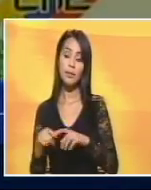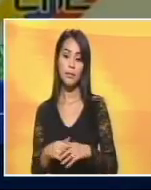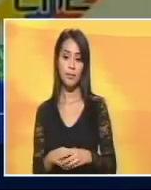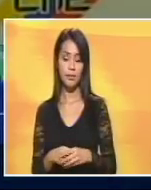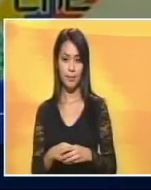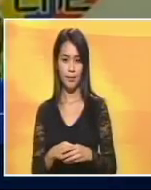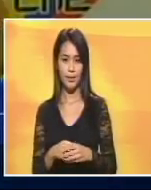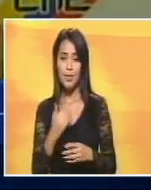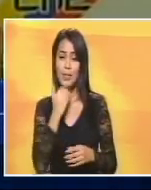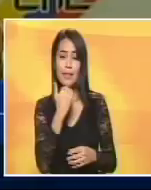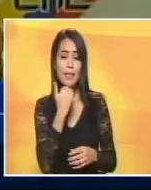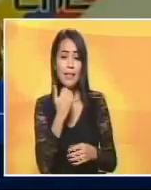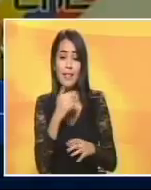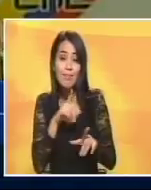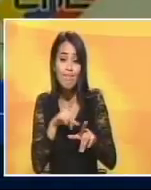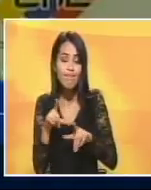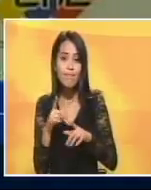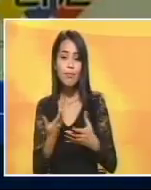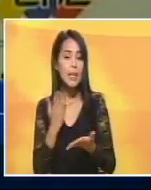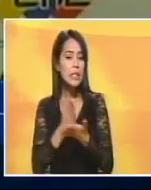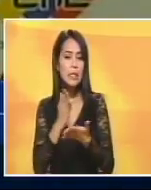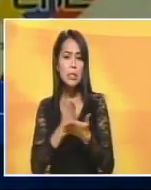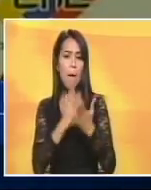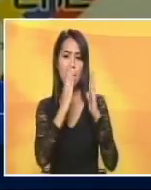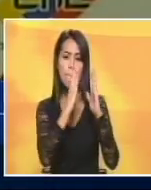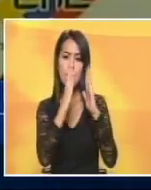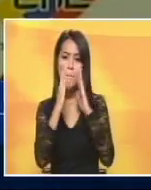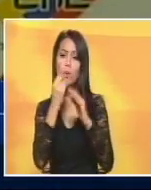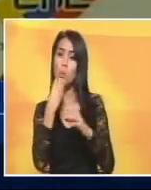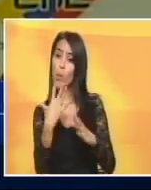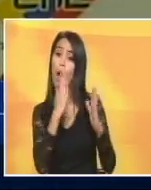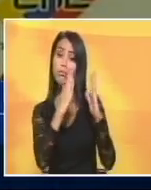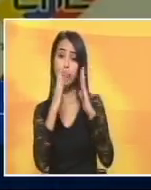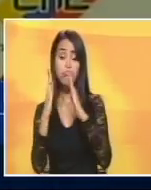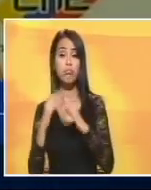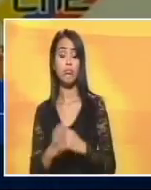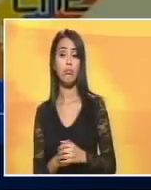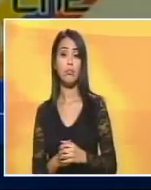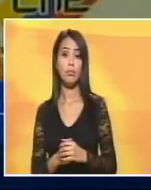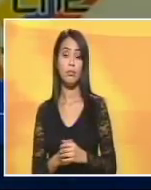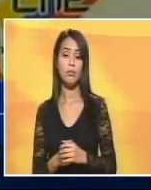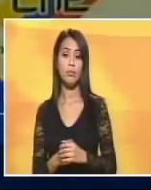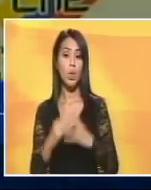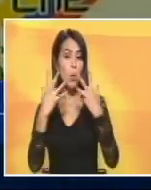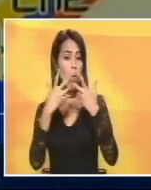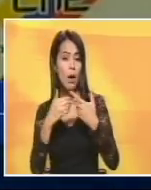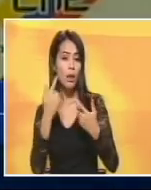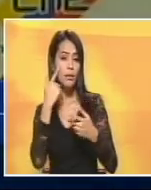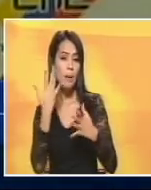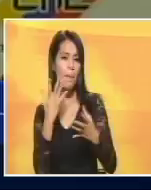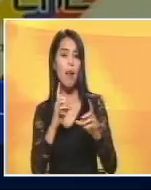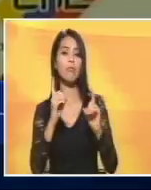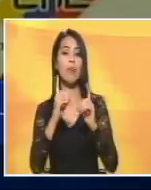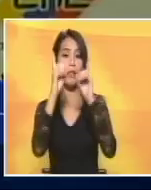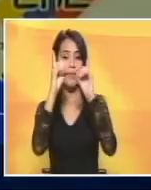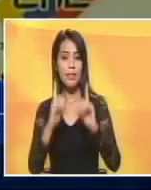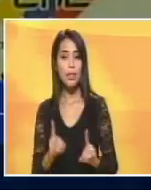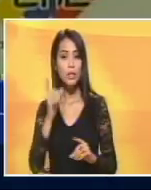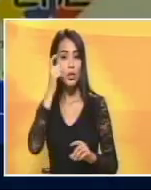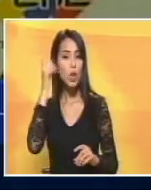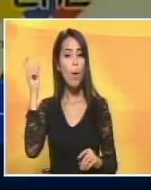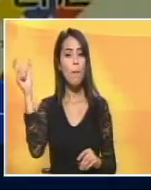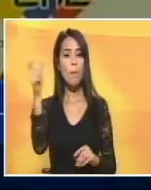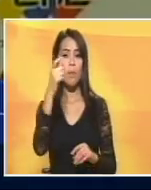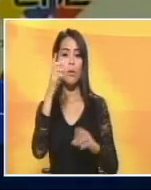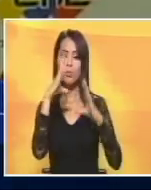a punto, como siempre, bien organizado, bien administrado para la decisión del pueblo